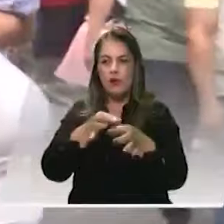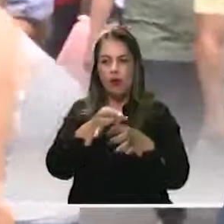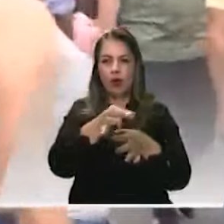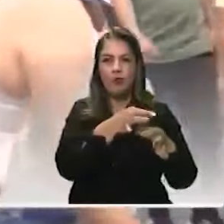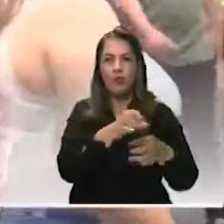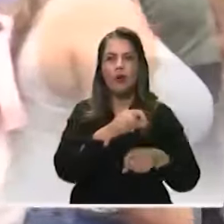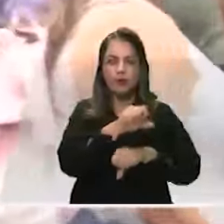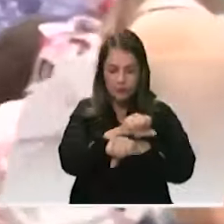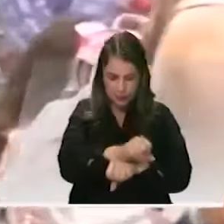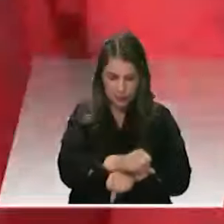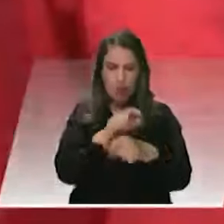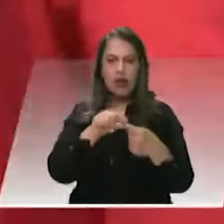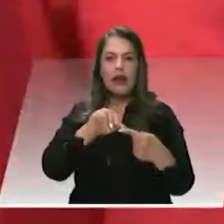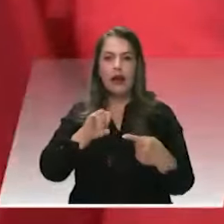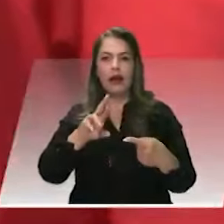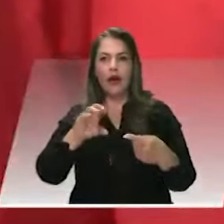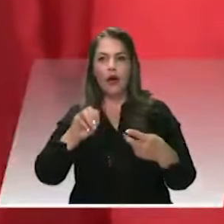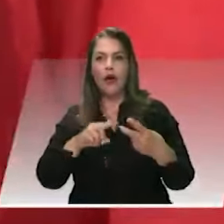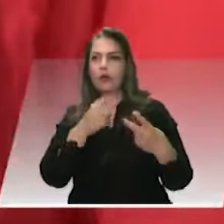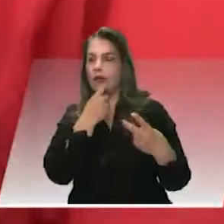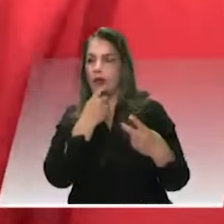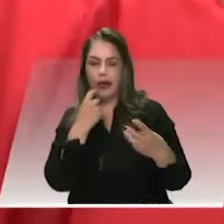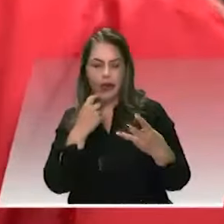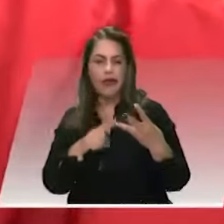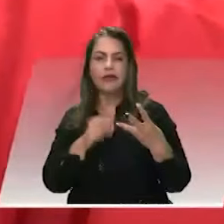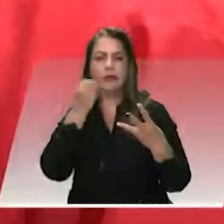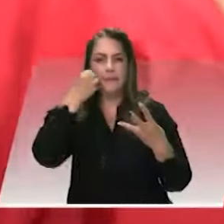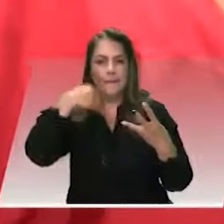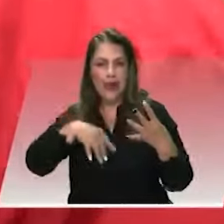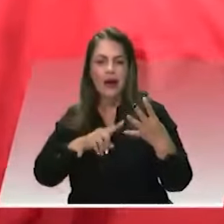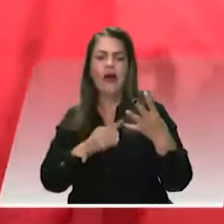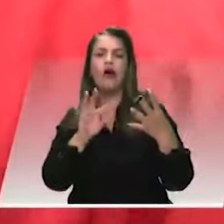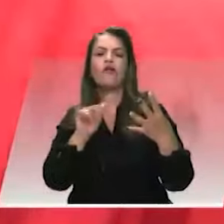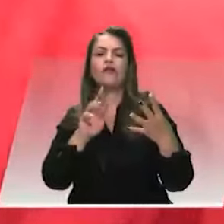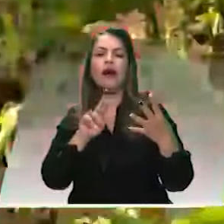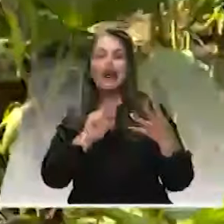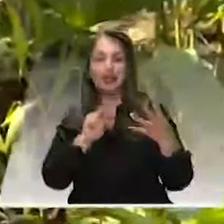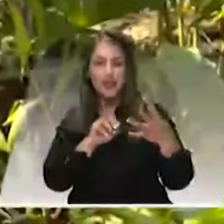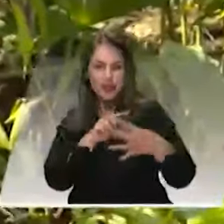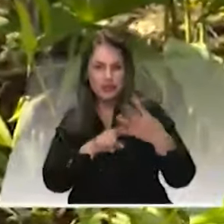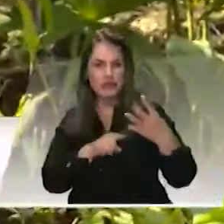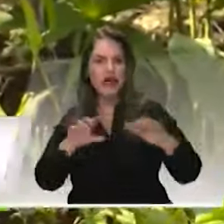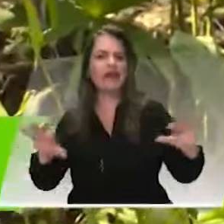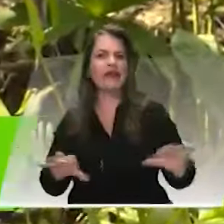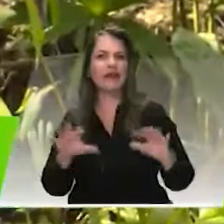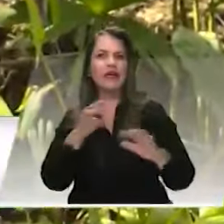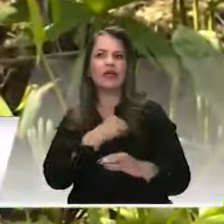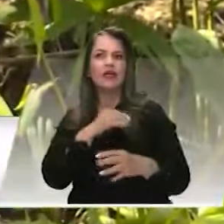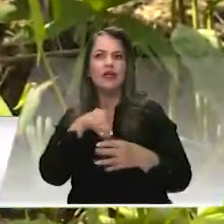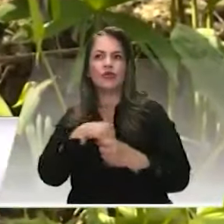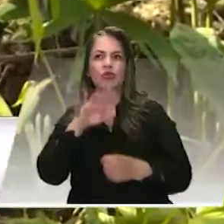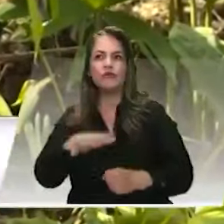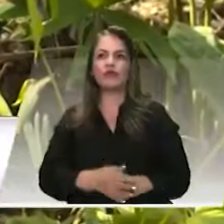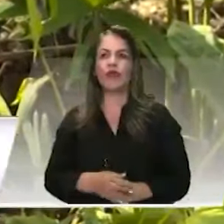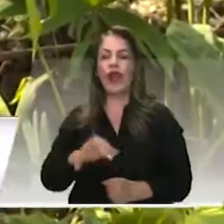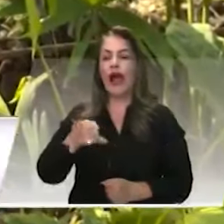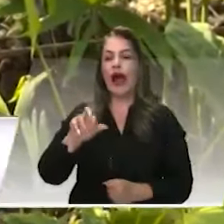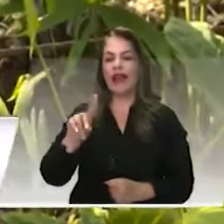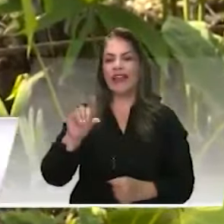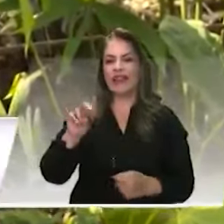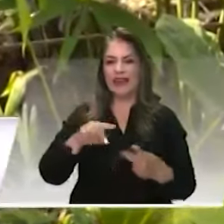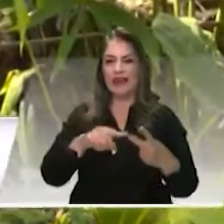marinilla envigado y Tarso se preparan para vivir cada procesión y actividad religiosa jardín Jericó sabaneta con